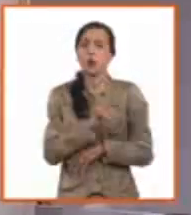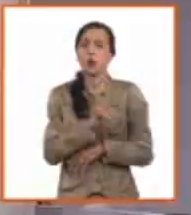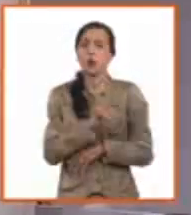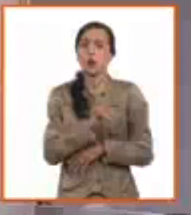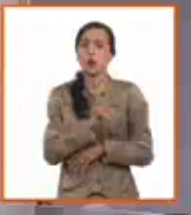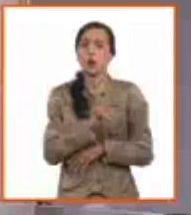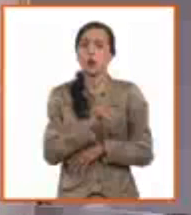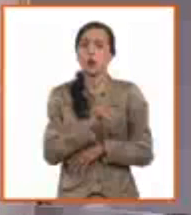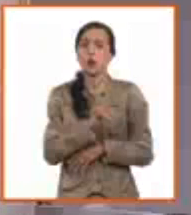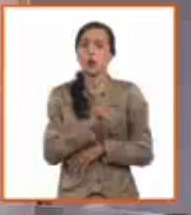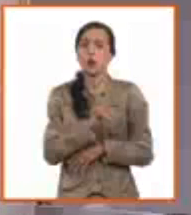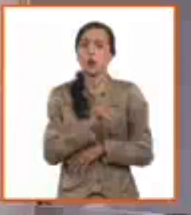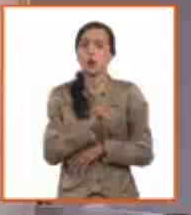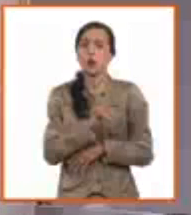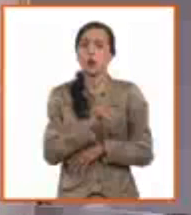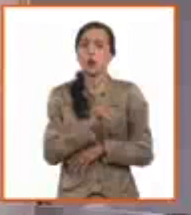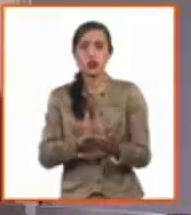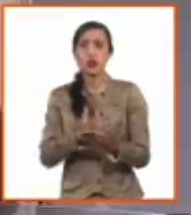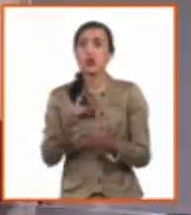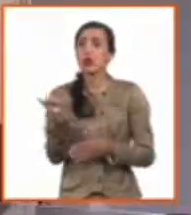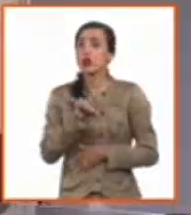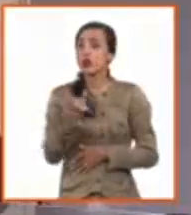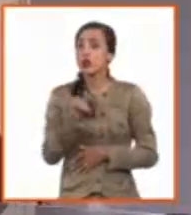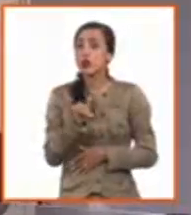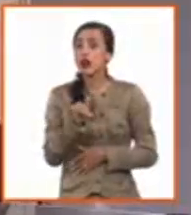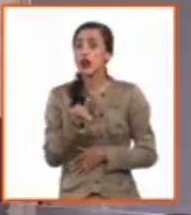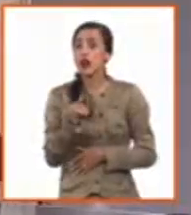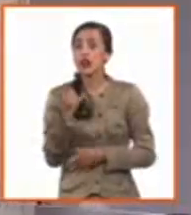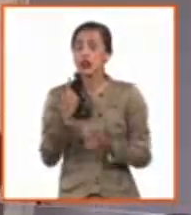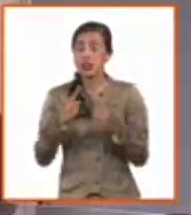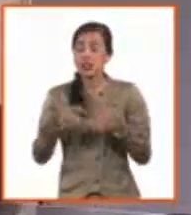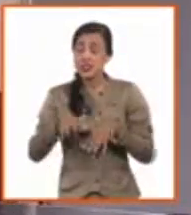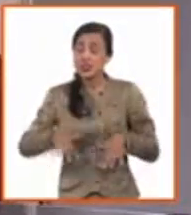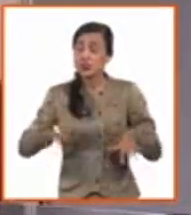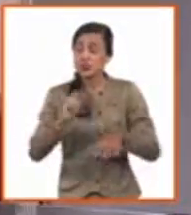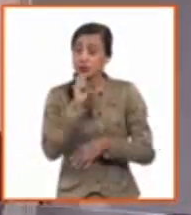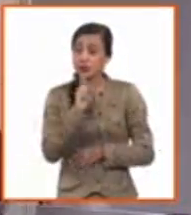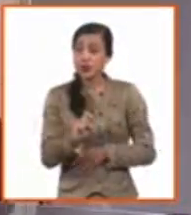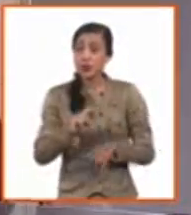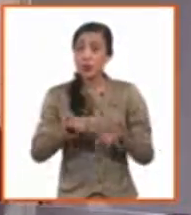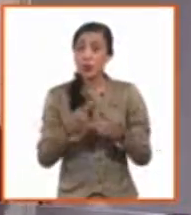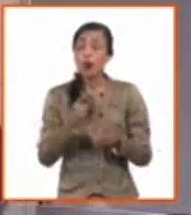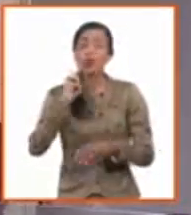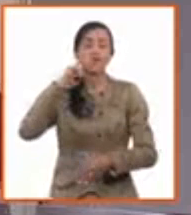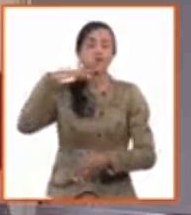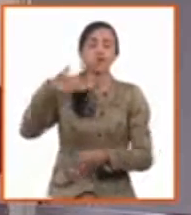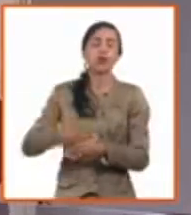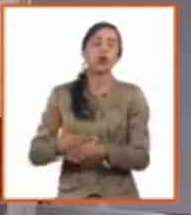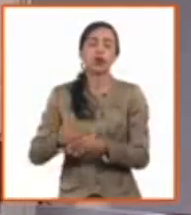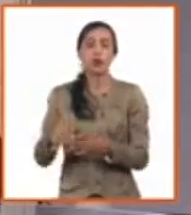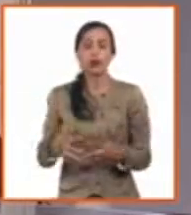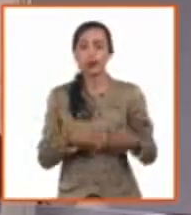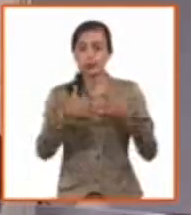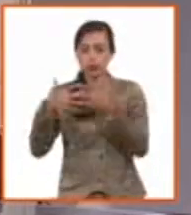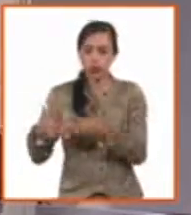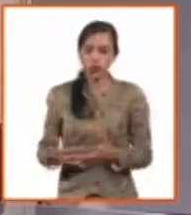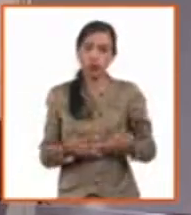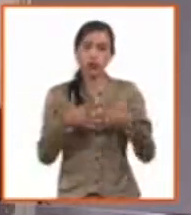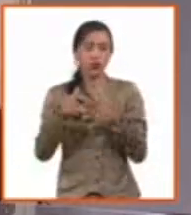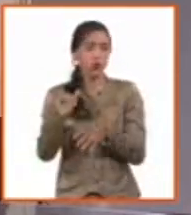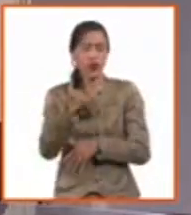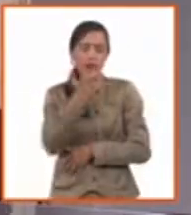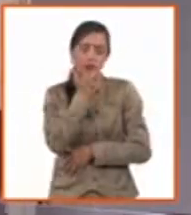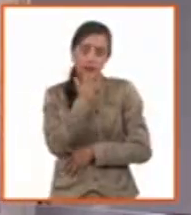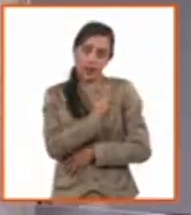en la salud la educación incluso en un escenario muy aves así que bloqueo de los estados unidos